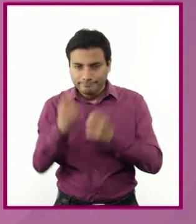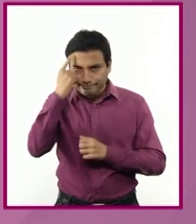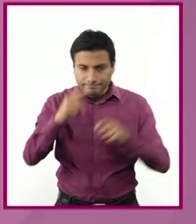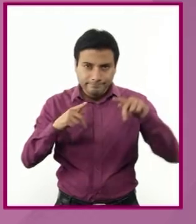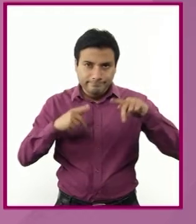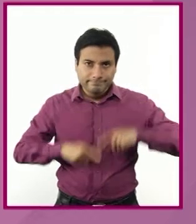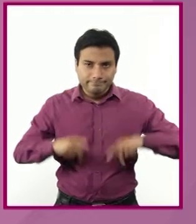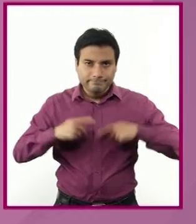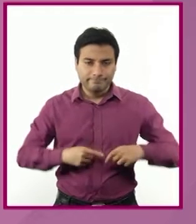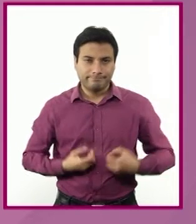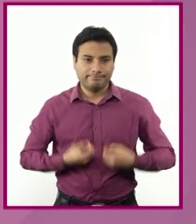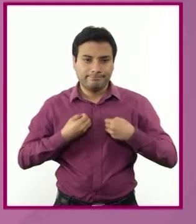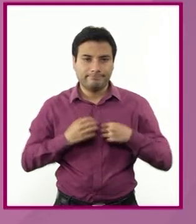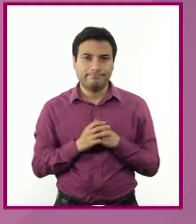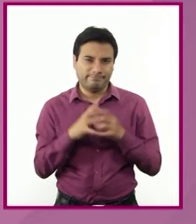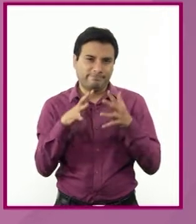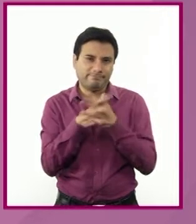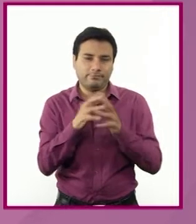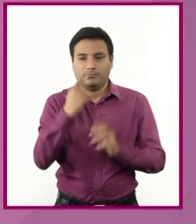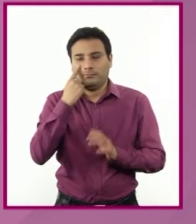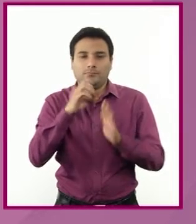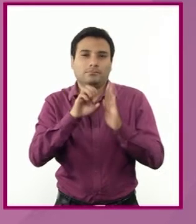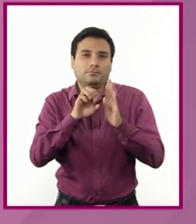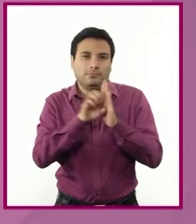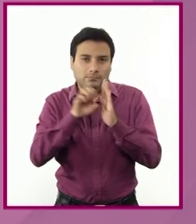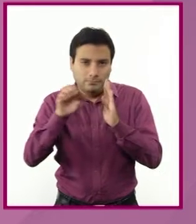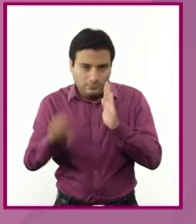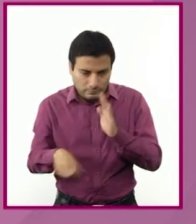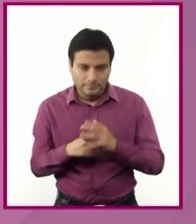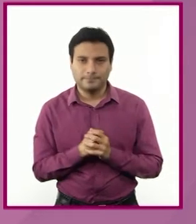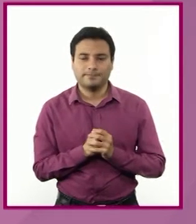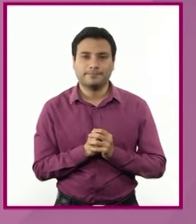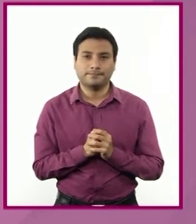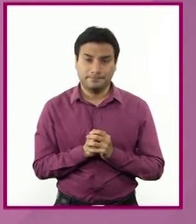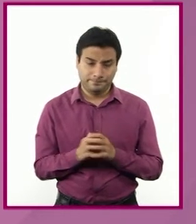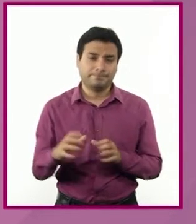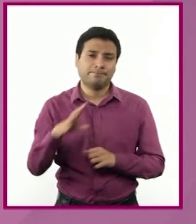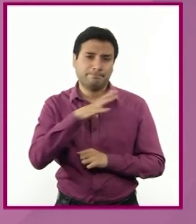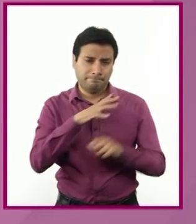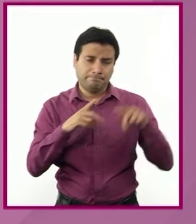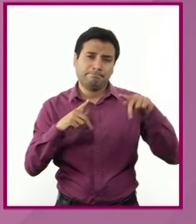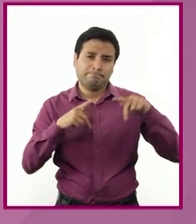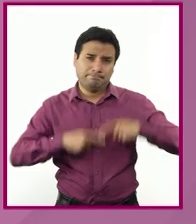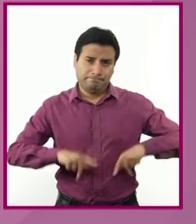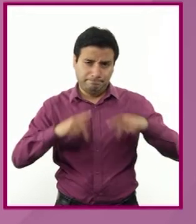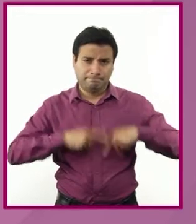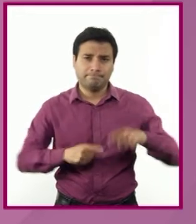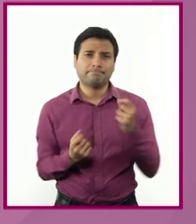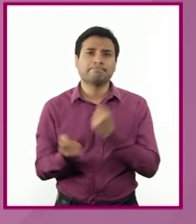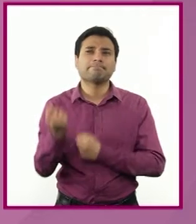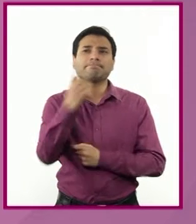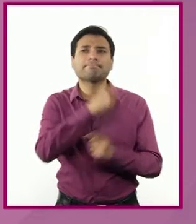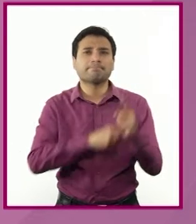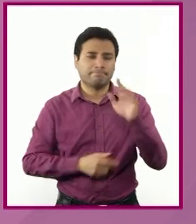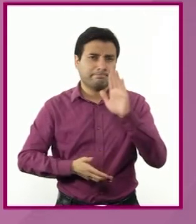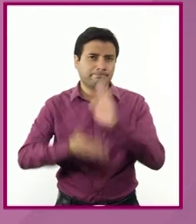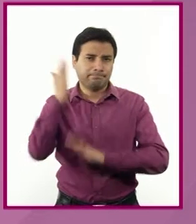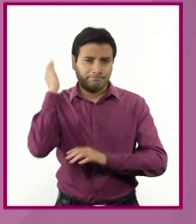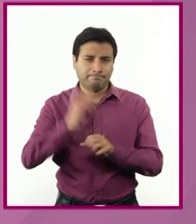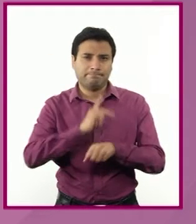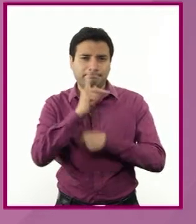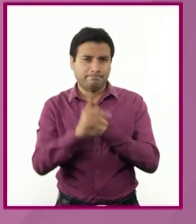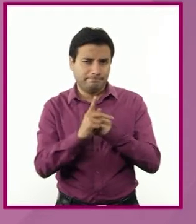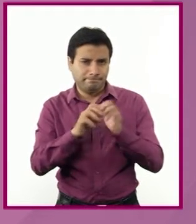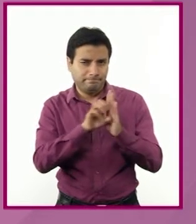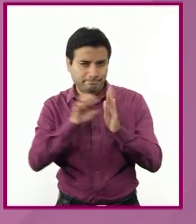Conflictos bélicos. Por ejemplo, el desplazamiento de población que han vivido en su historia reciente, países